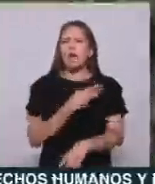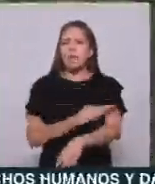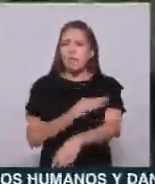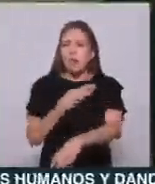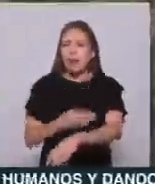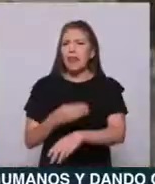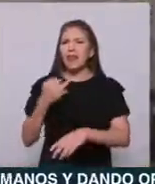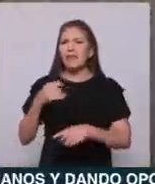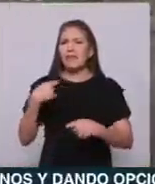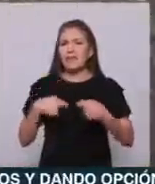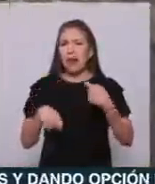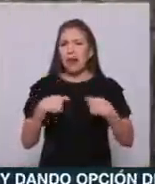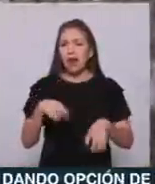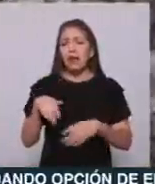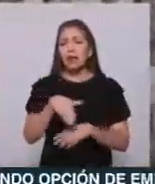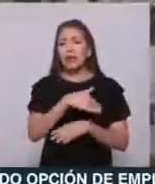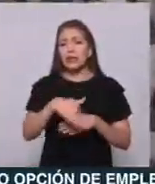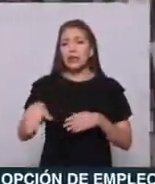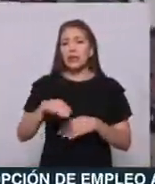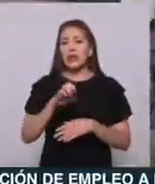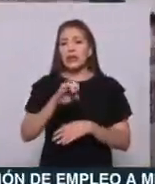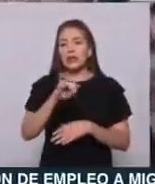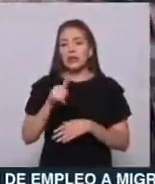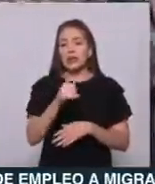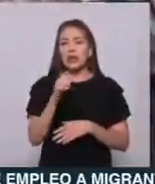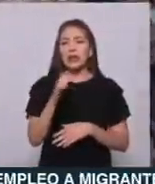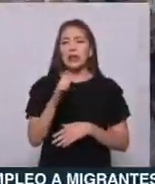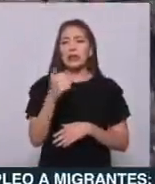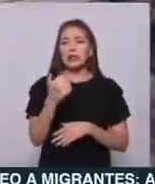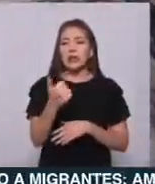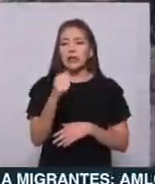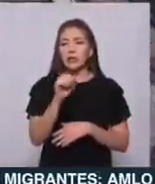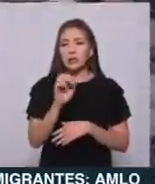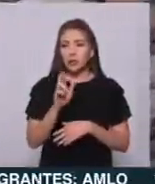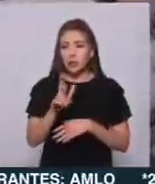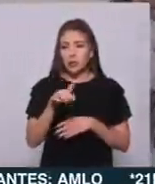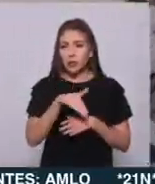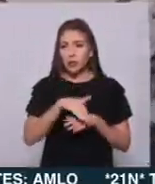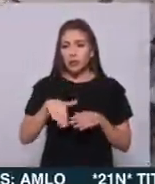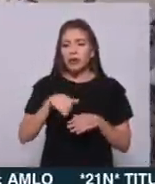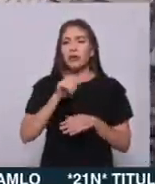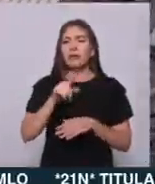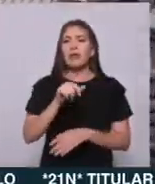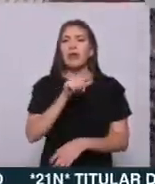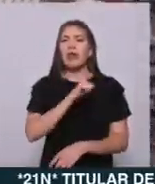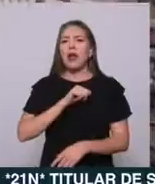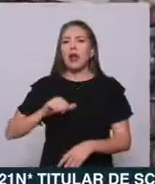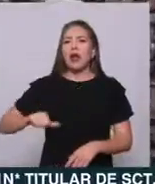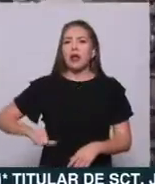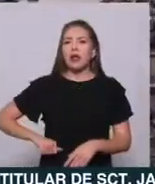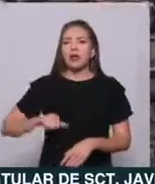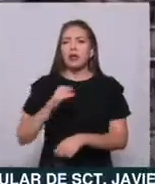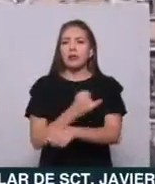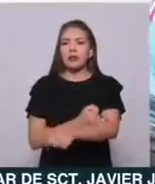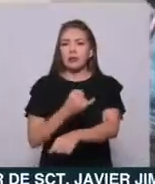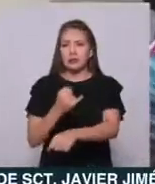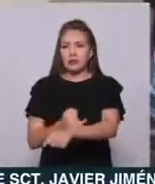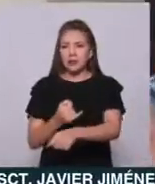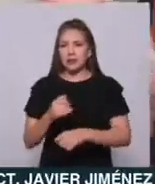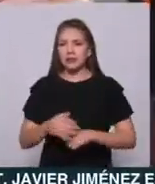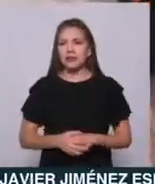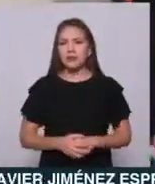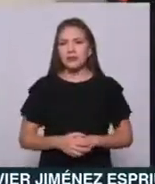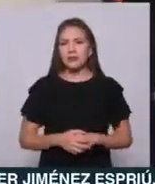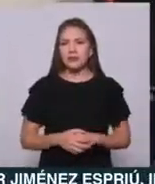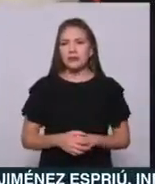la avenida Eje 6 Sur y la calle Zapotla en la colonia central de Abasto, en la alcaldía Iztapalapa. No, si